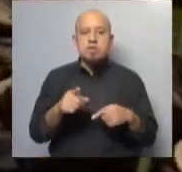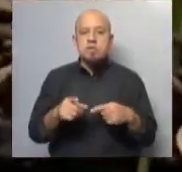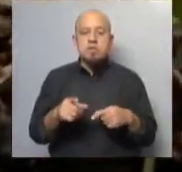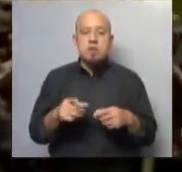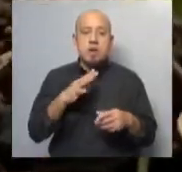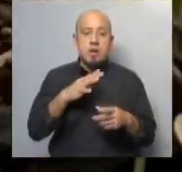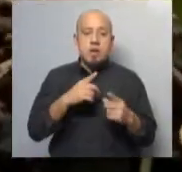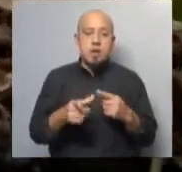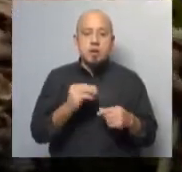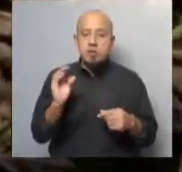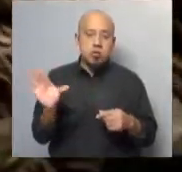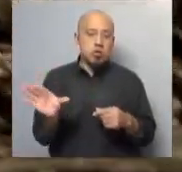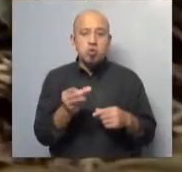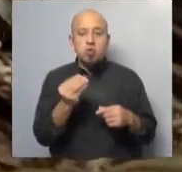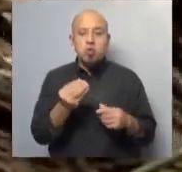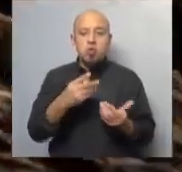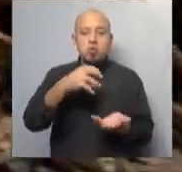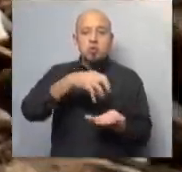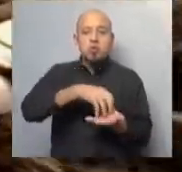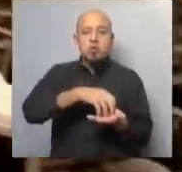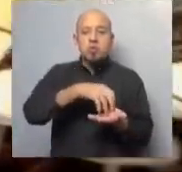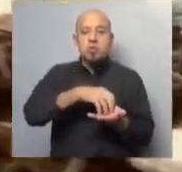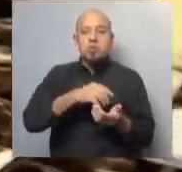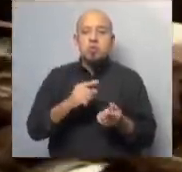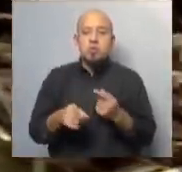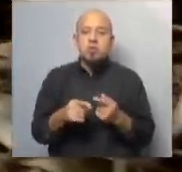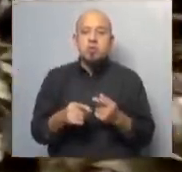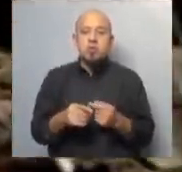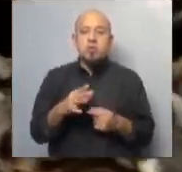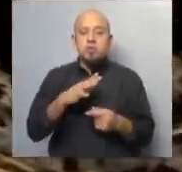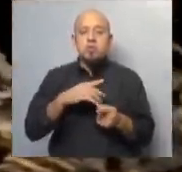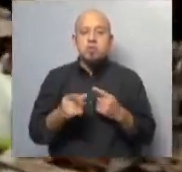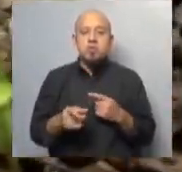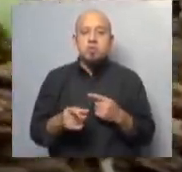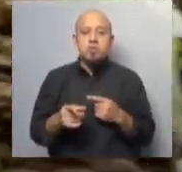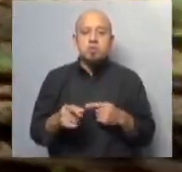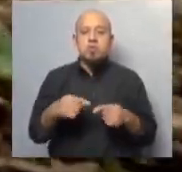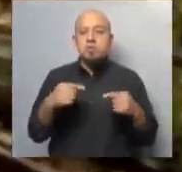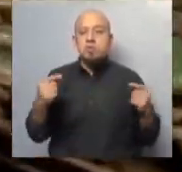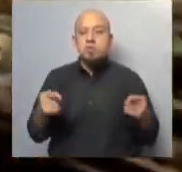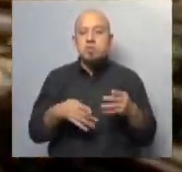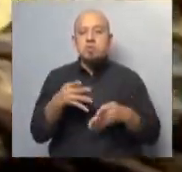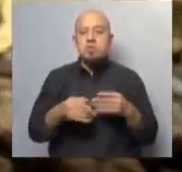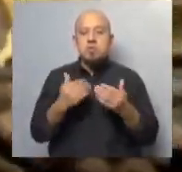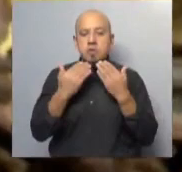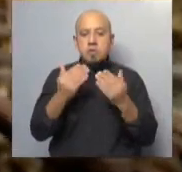tal punto que hoy todo lo que nos rodea, Pablo, en realidad está conectado y funcionando gracias a los